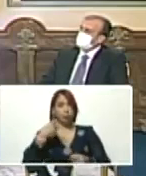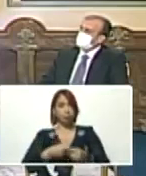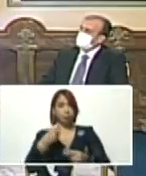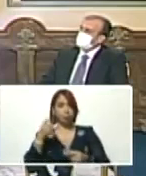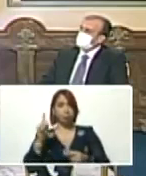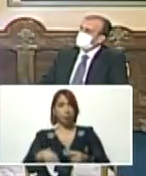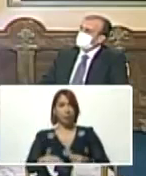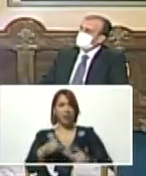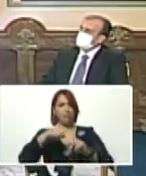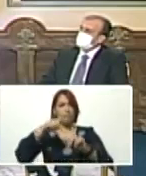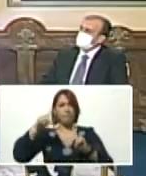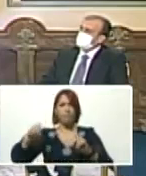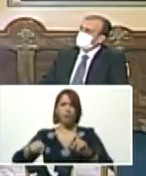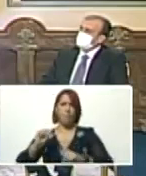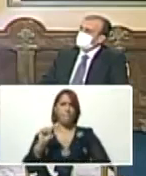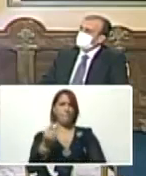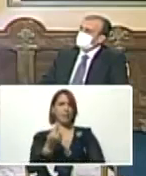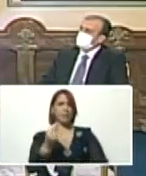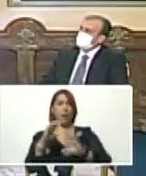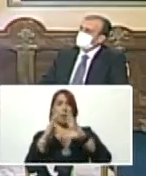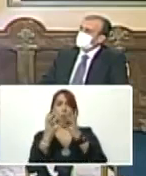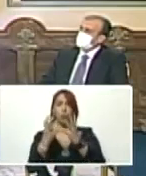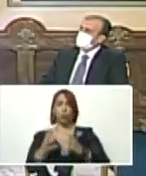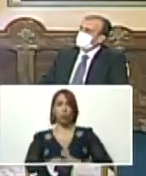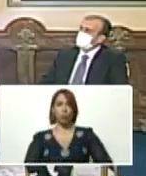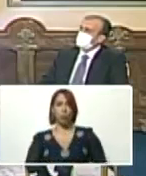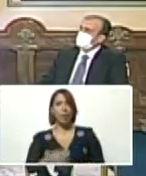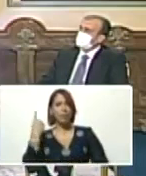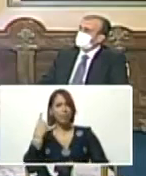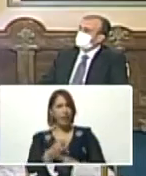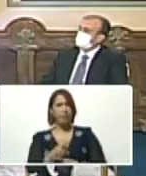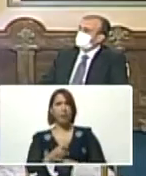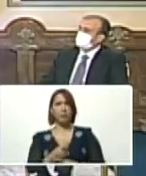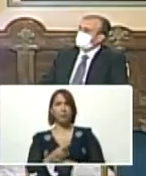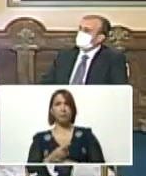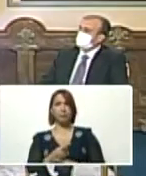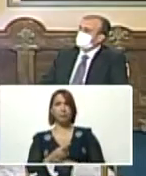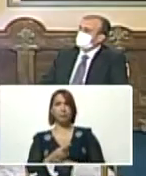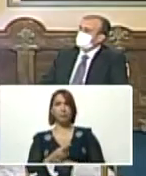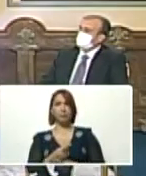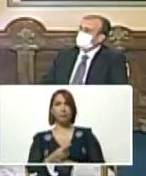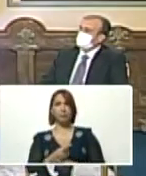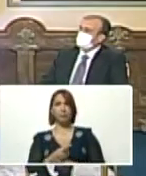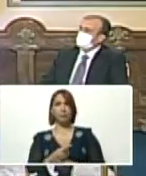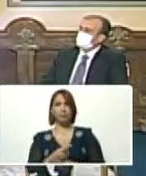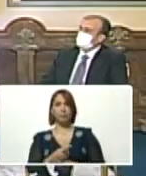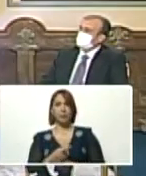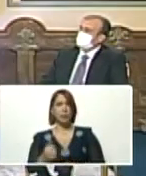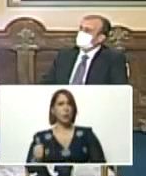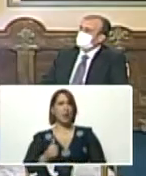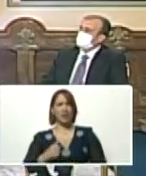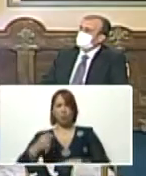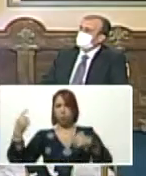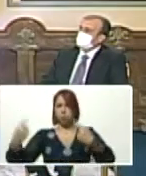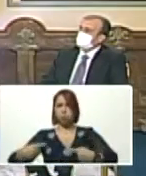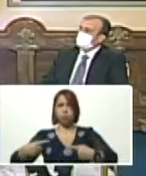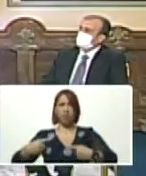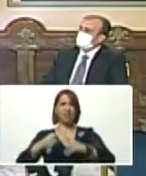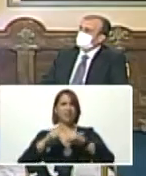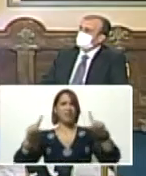los energéticos principales del mundo deben salir de cualquier disputa